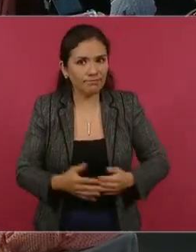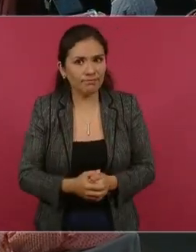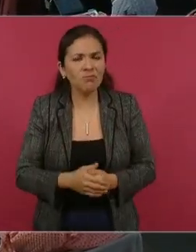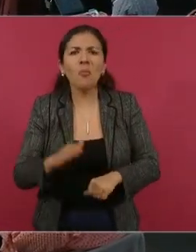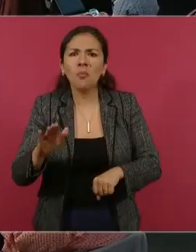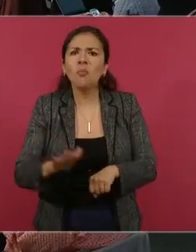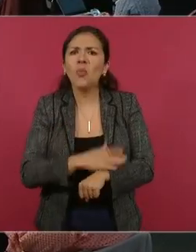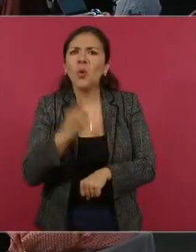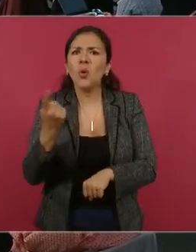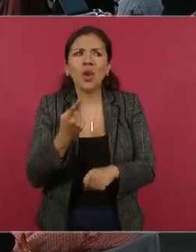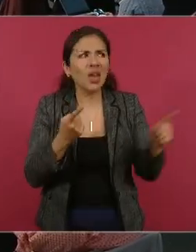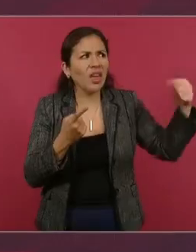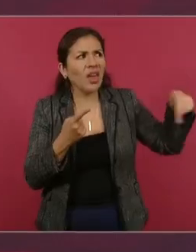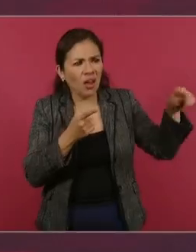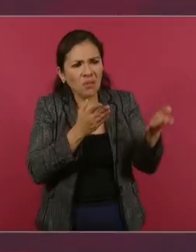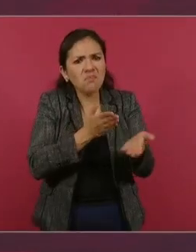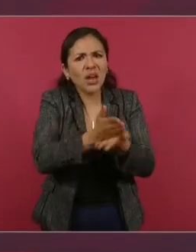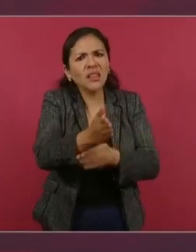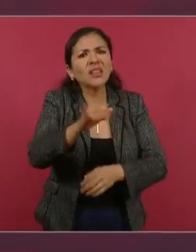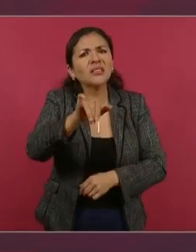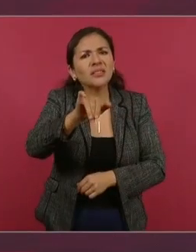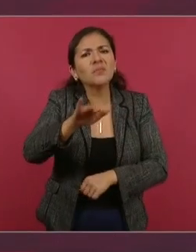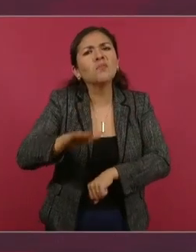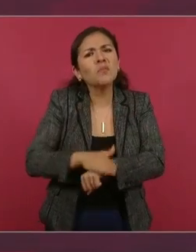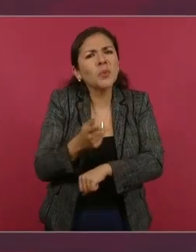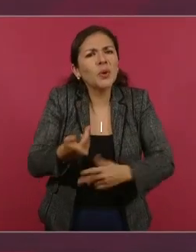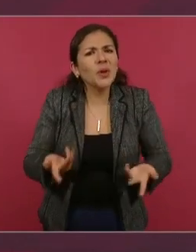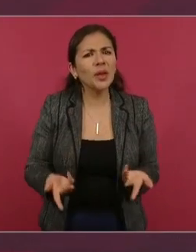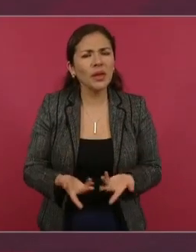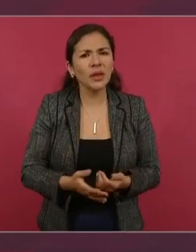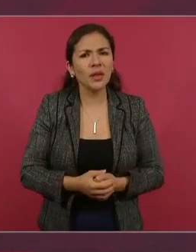¿Por qué se meten en eso?